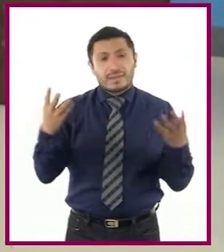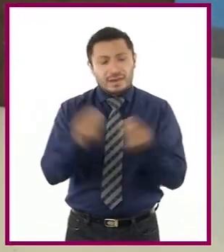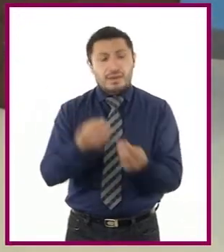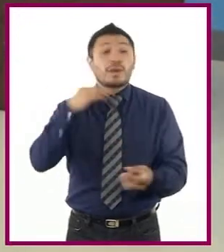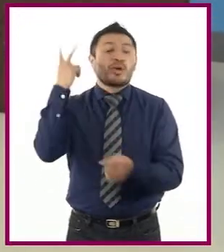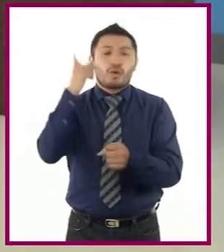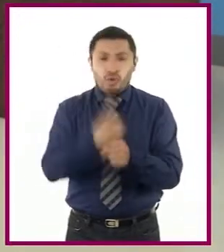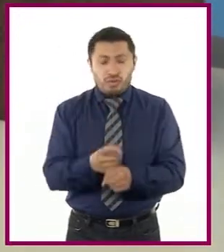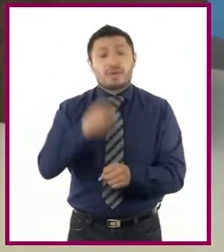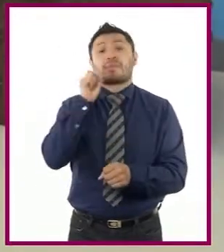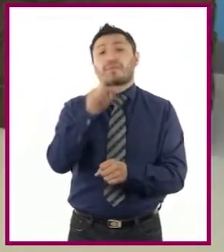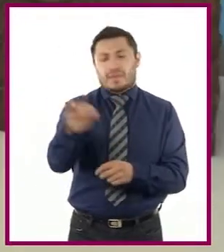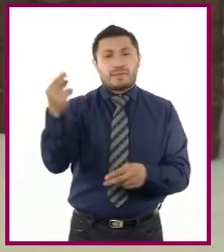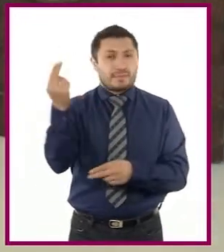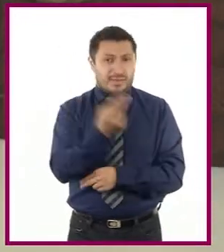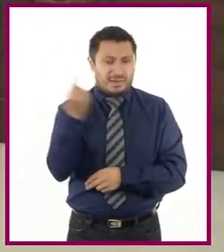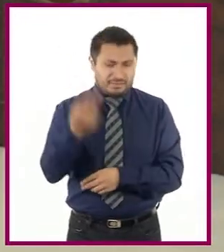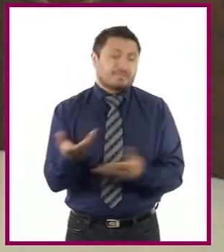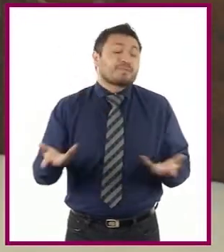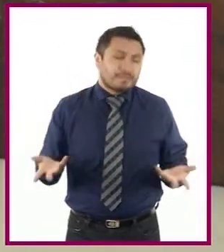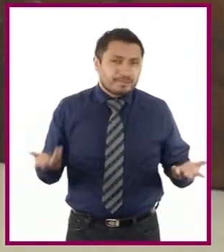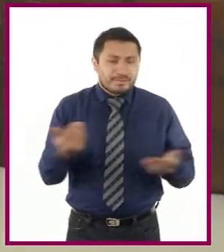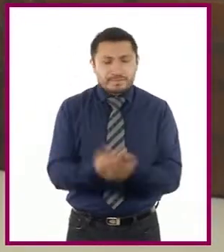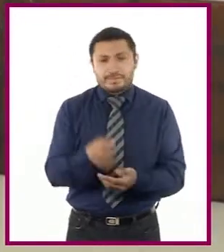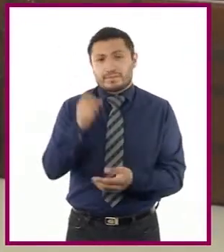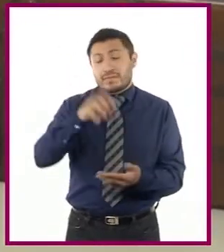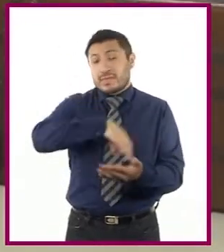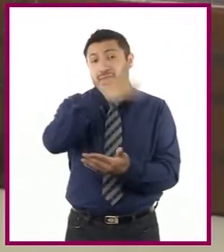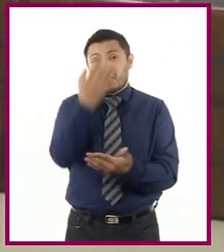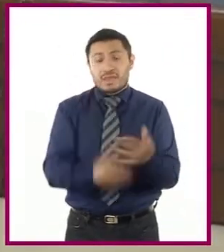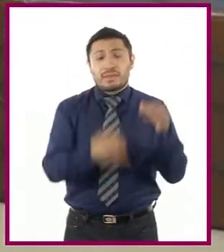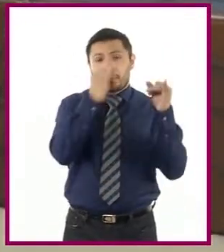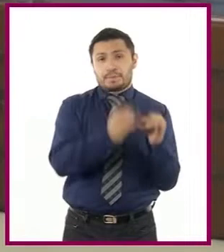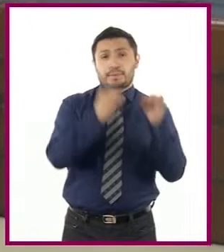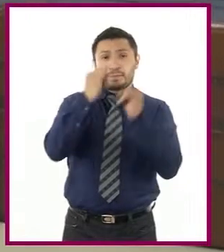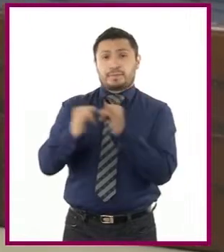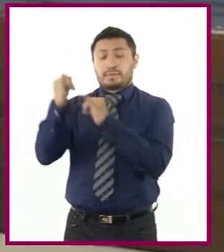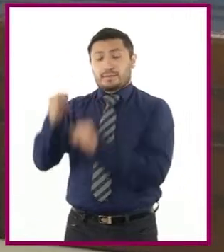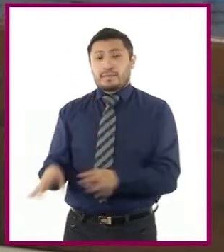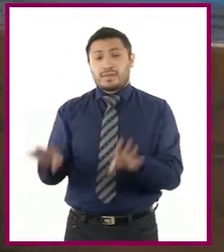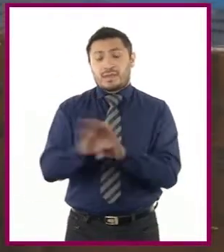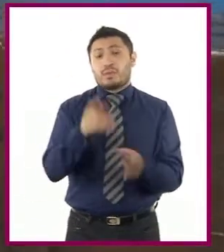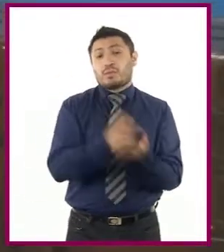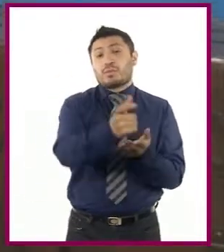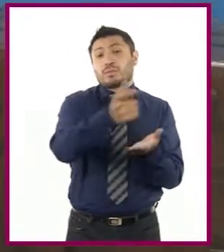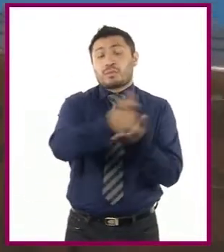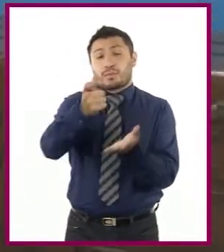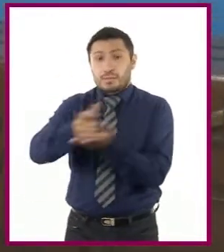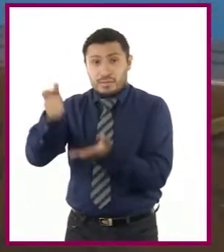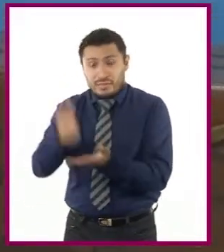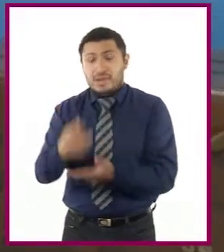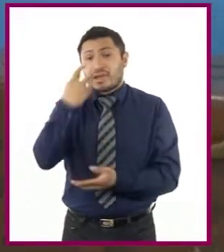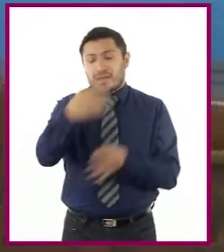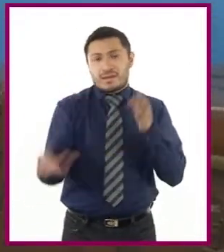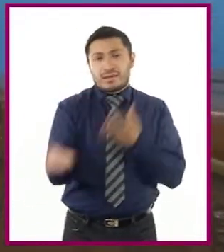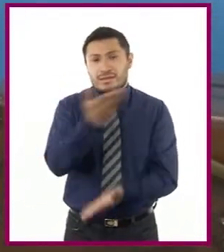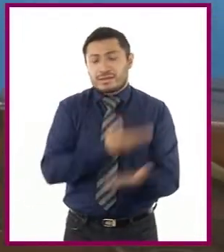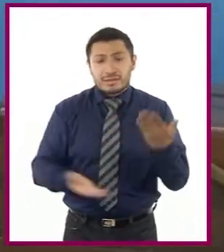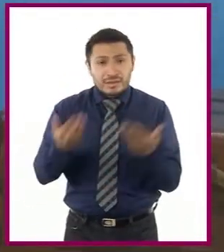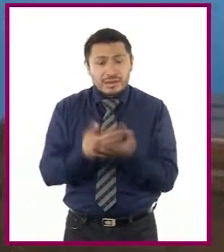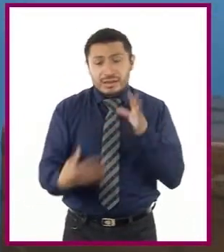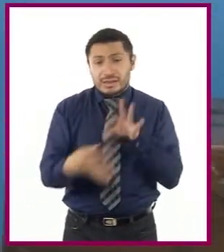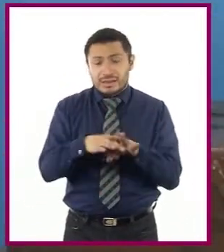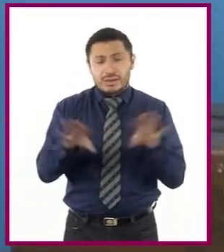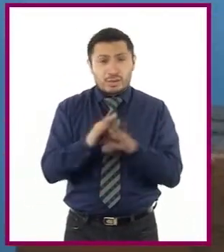voluntad y también por necesidad, desde luego. Se les contrataba individualmente y eran asalariados. Esta combinación era algo tal vez